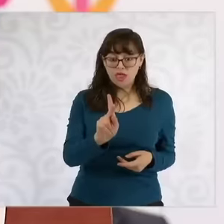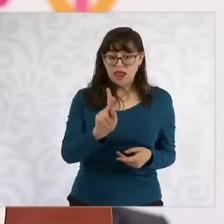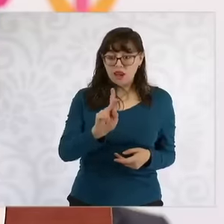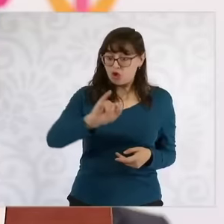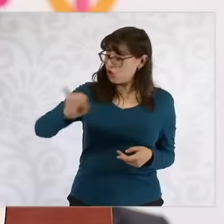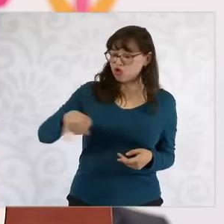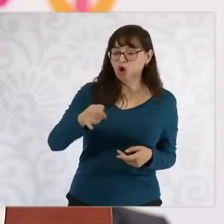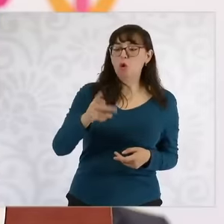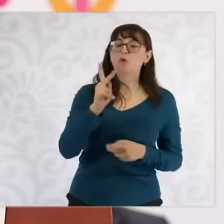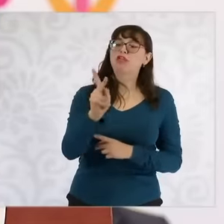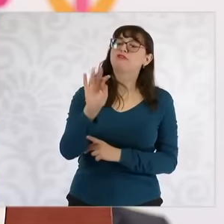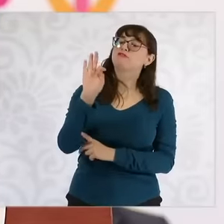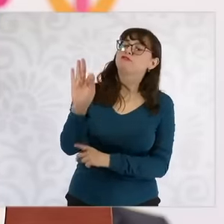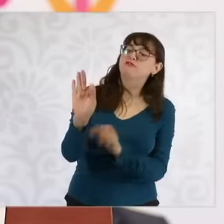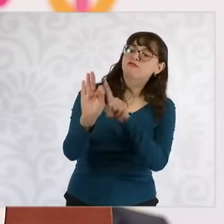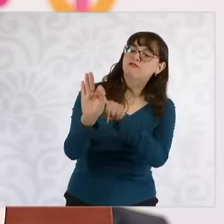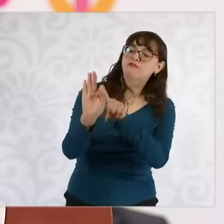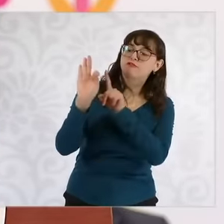Federación.